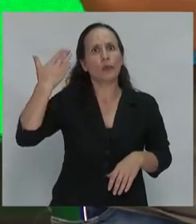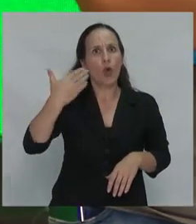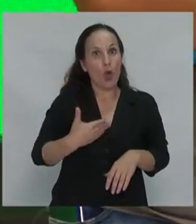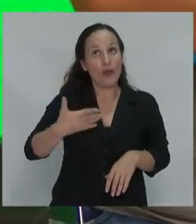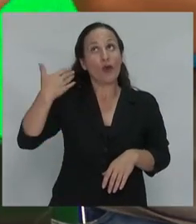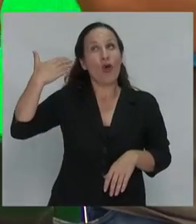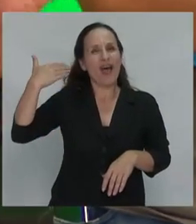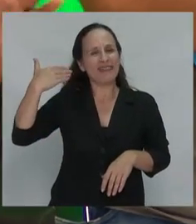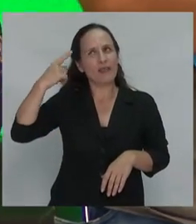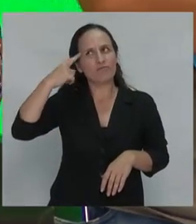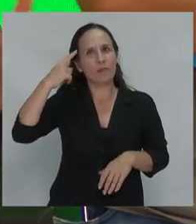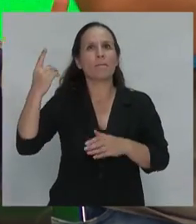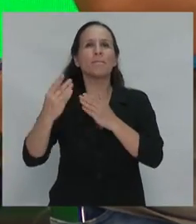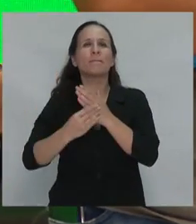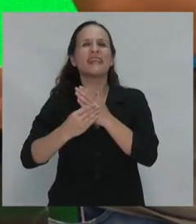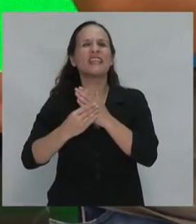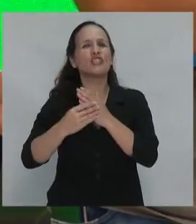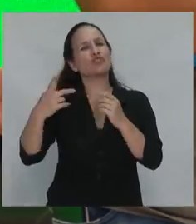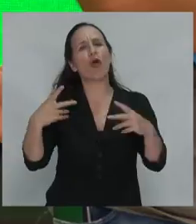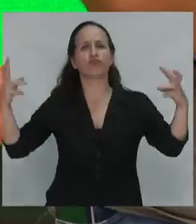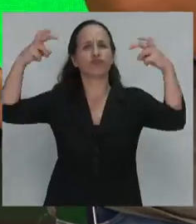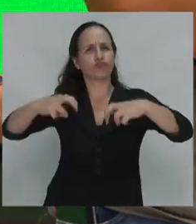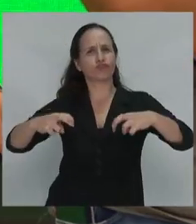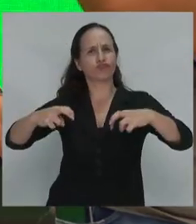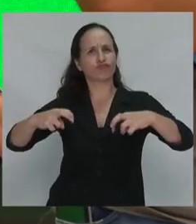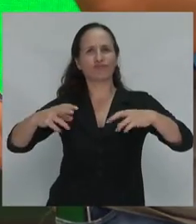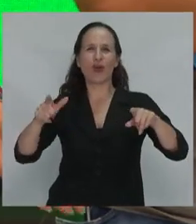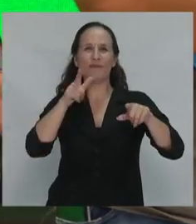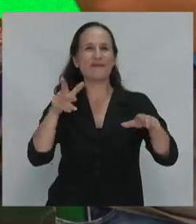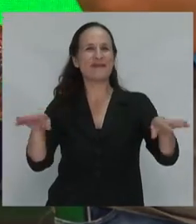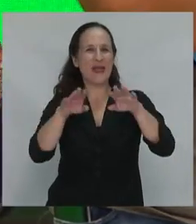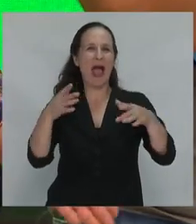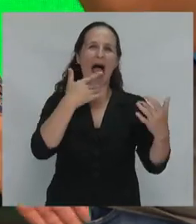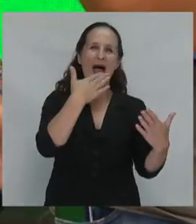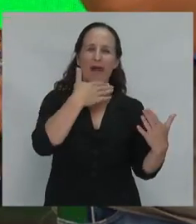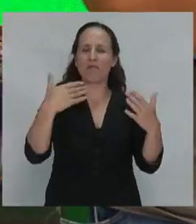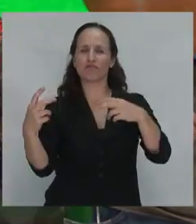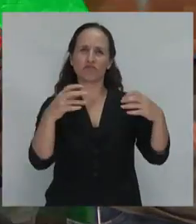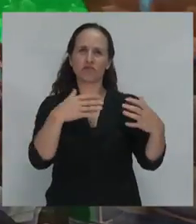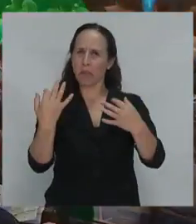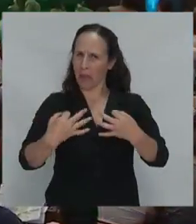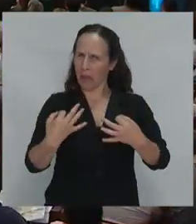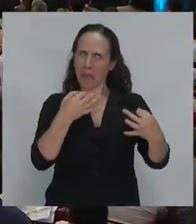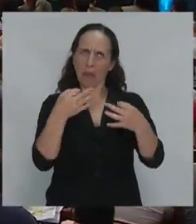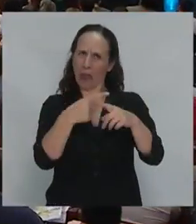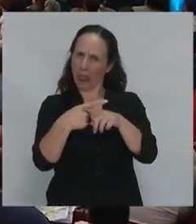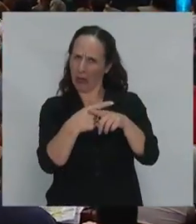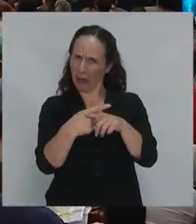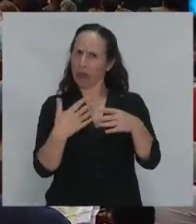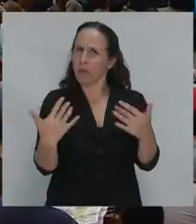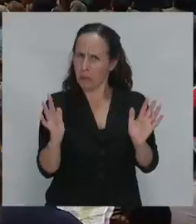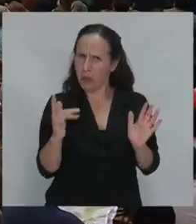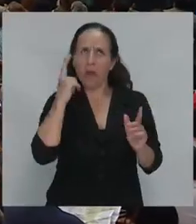anteriores te recibiera de igual a igual hoy por hoy lo tenemos te hablé en una puerta y poder discutir y podéis